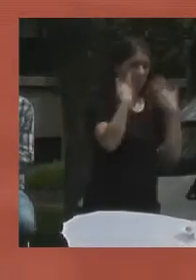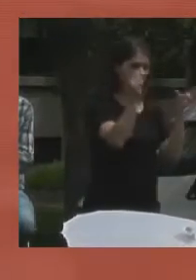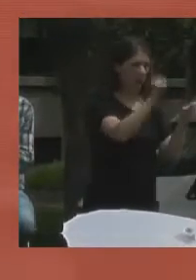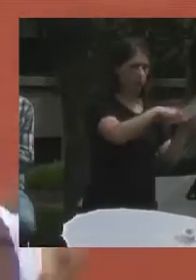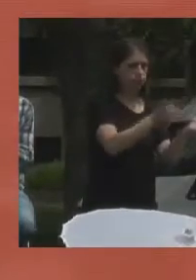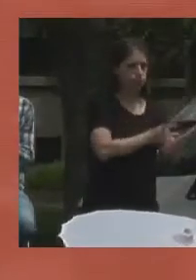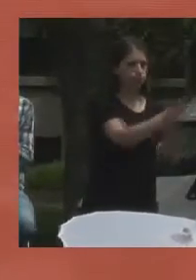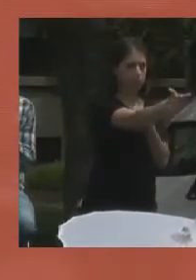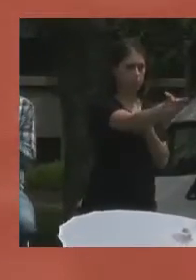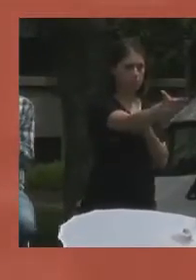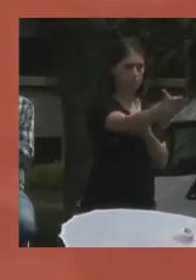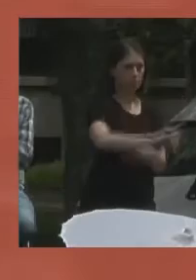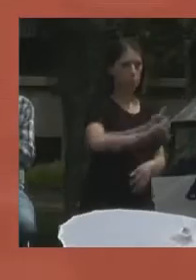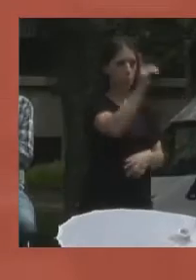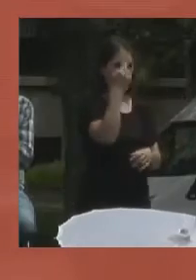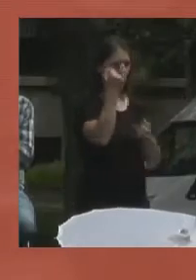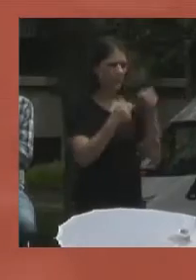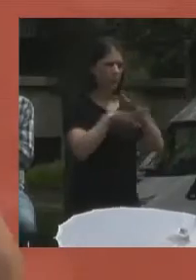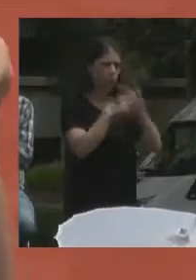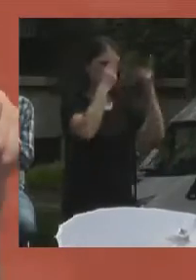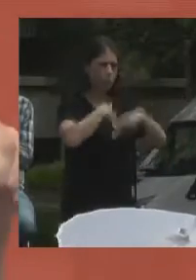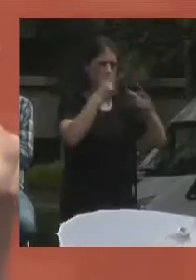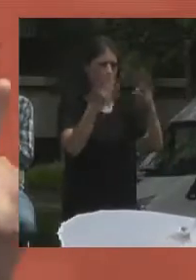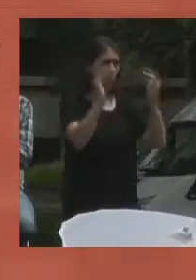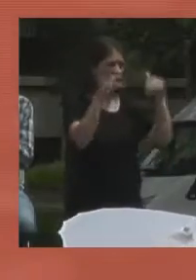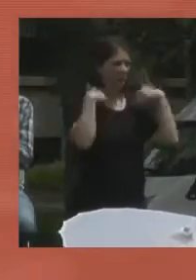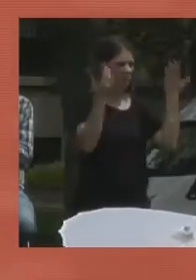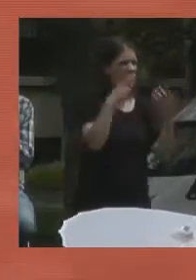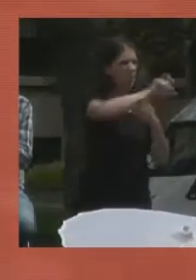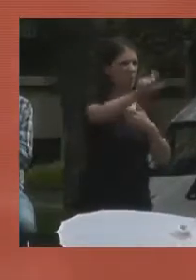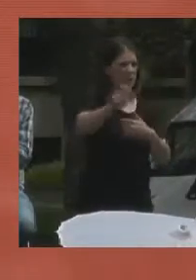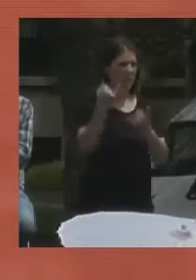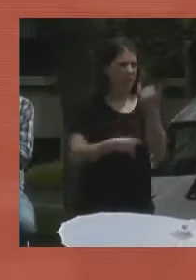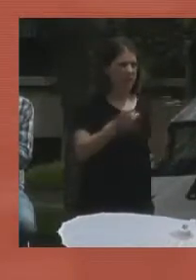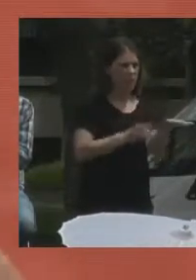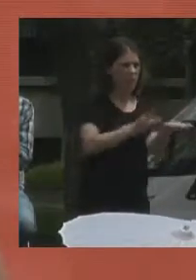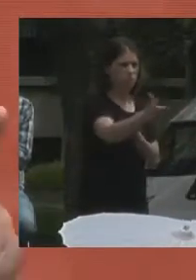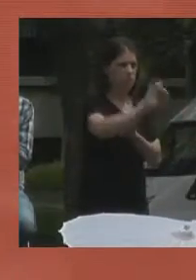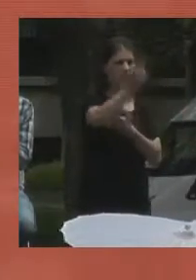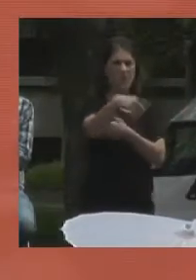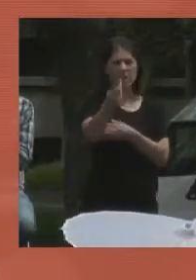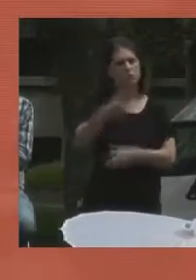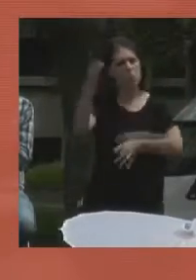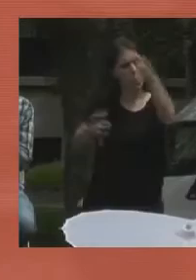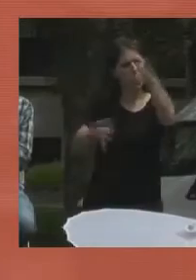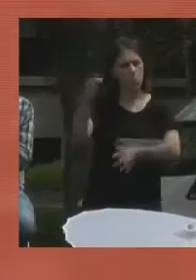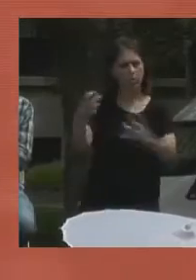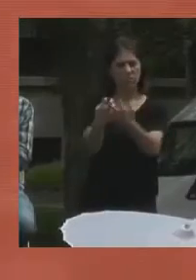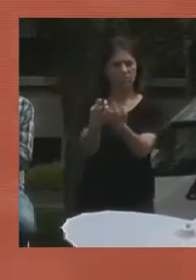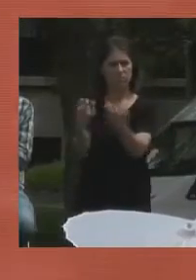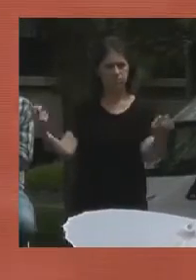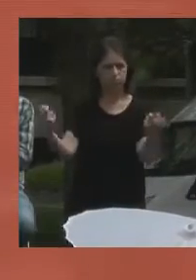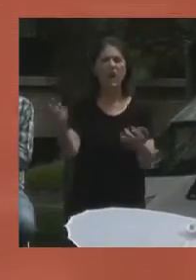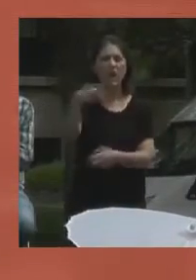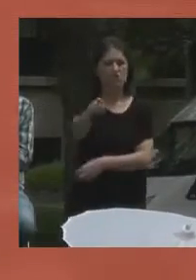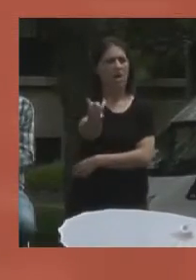primeiro que vamos a facer para recuperar os recursos públicos é sacar aos mafiosos e poñelos nos banquillos dos tribunais, que é onde